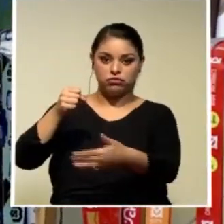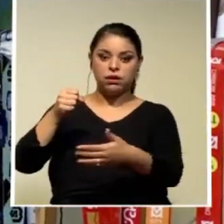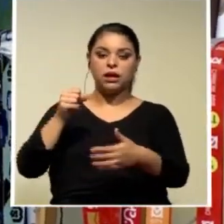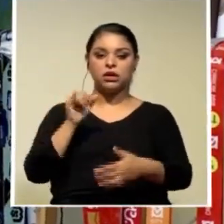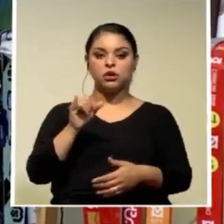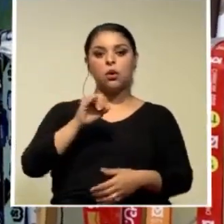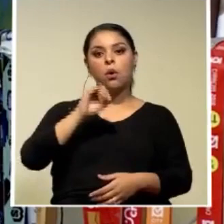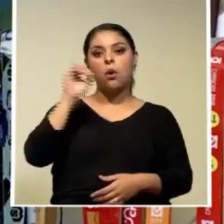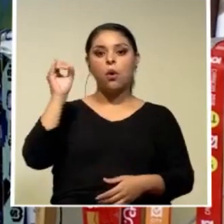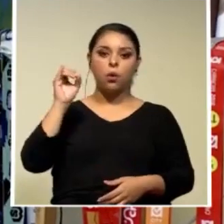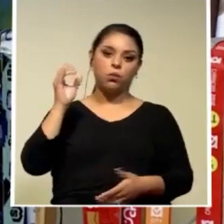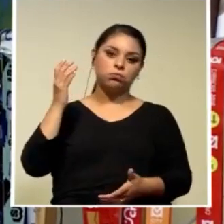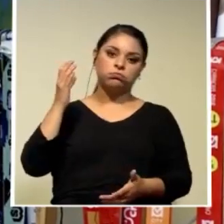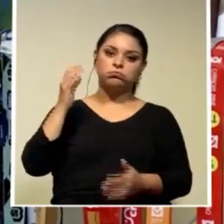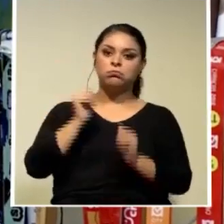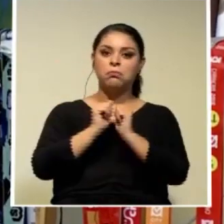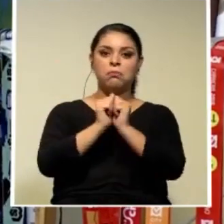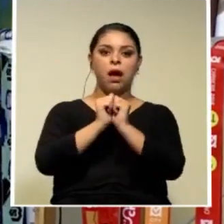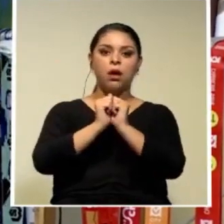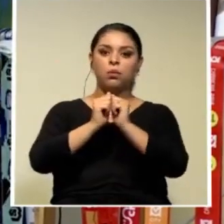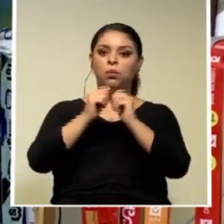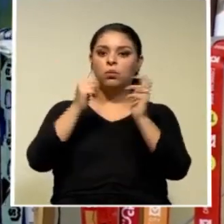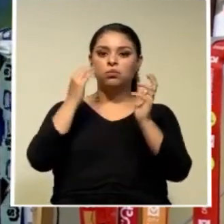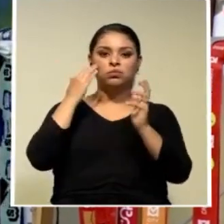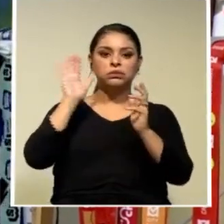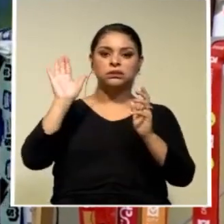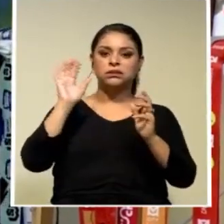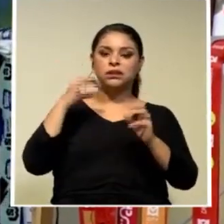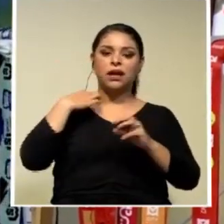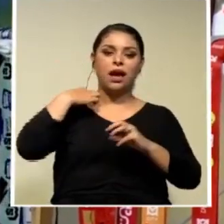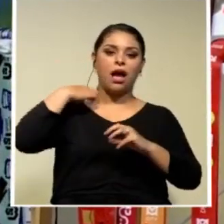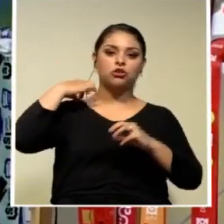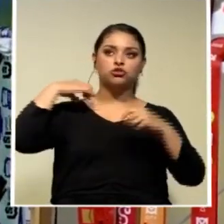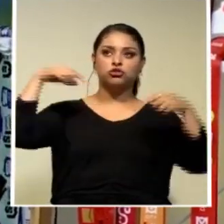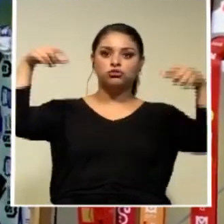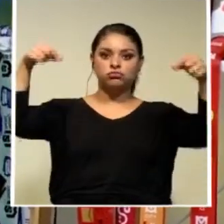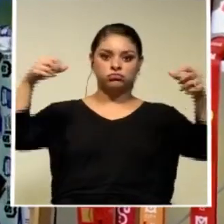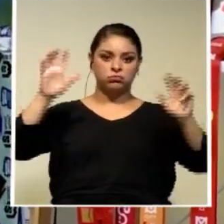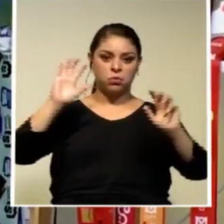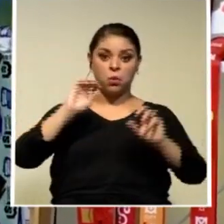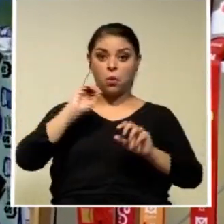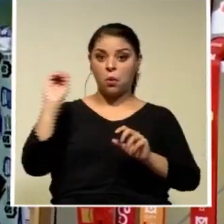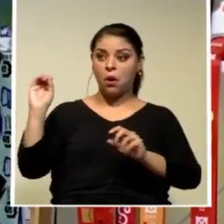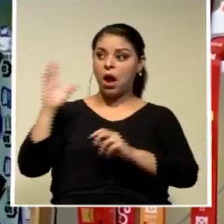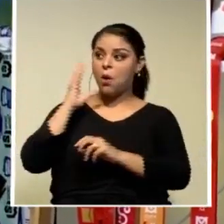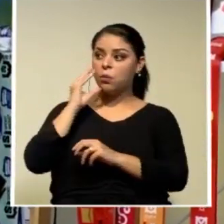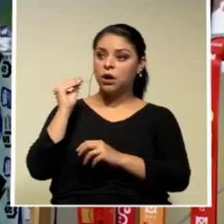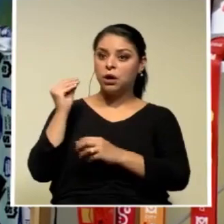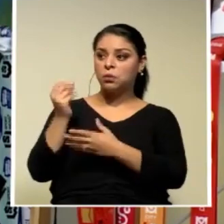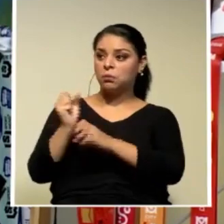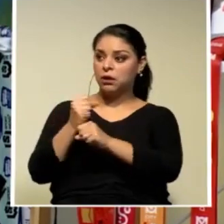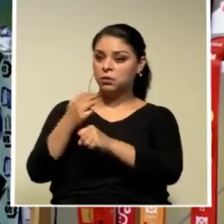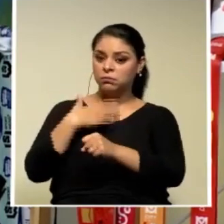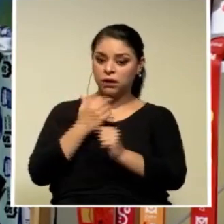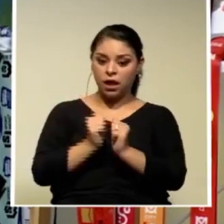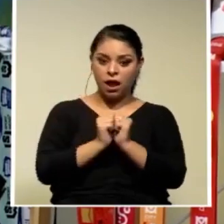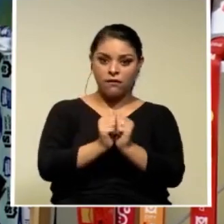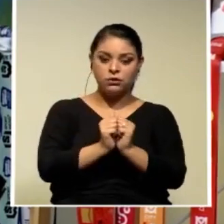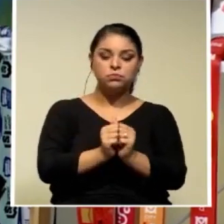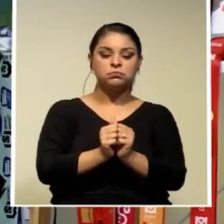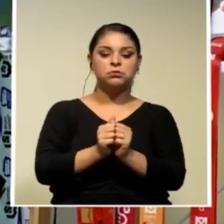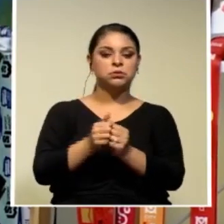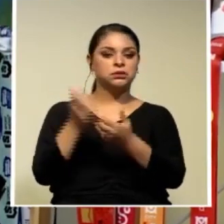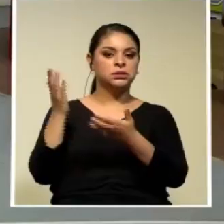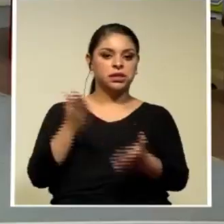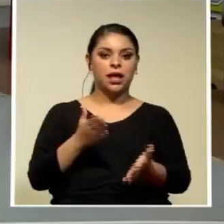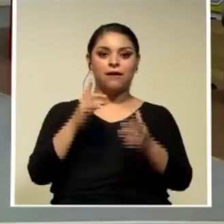tenemos varias opciones. O si de pronto alguno, un abuelito o algún familiar le hizo un caballito de palo, pues puede sacarlo para jugar. Nos mandan